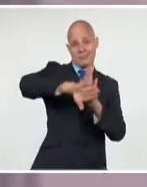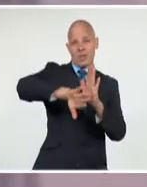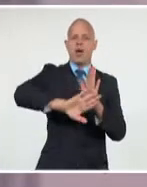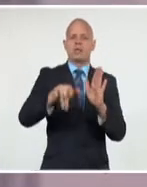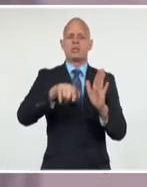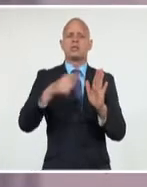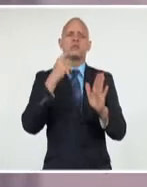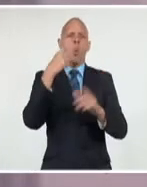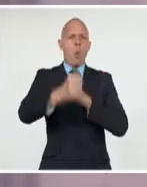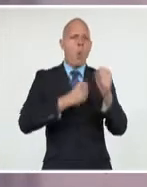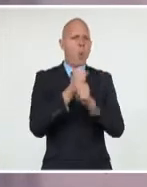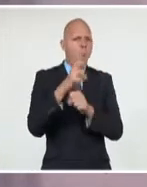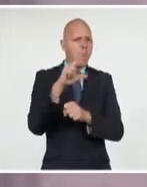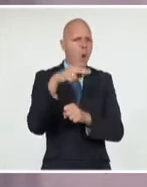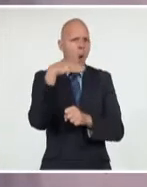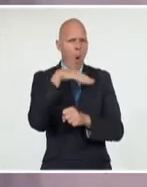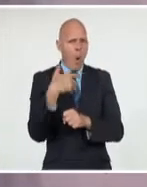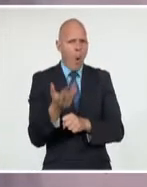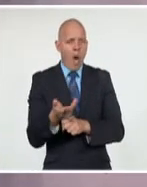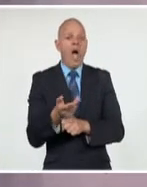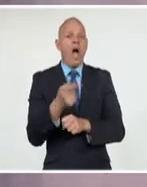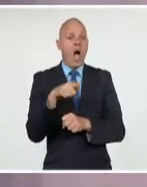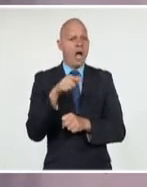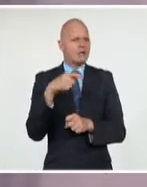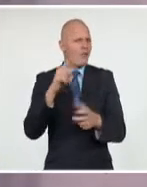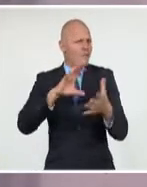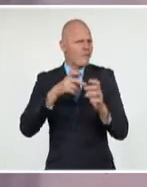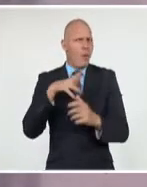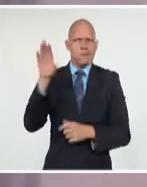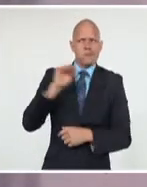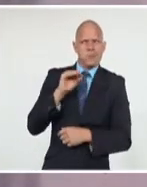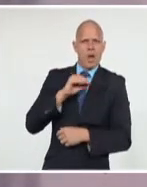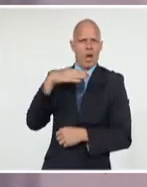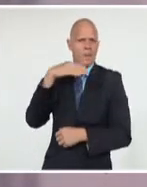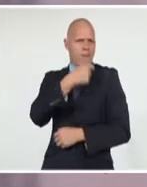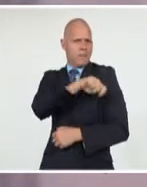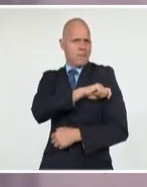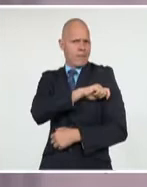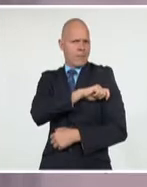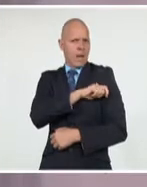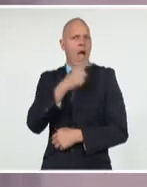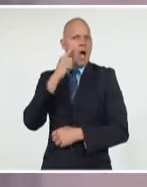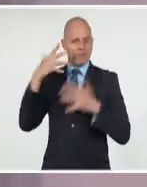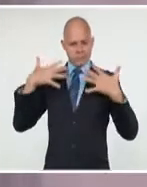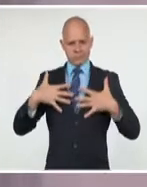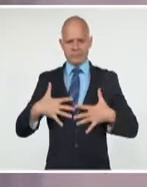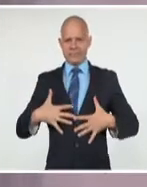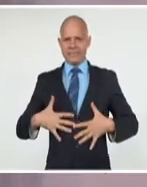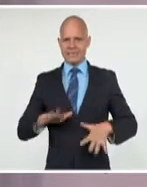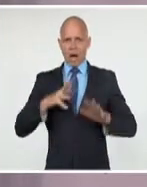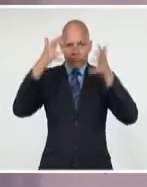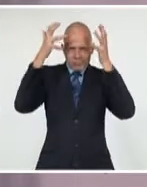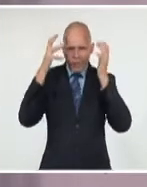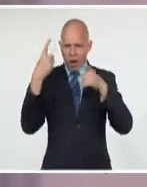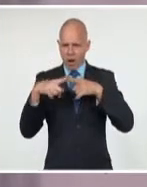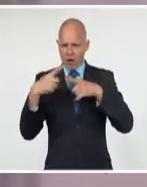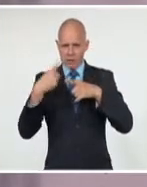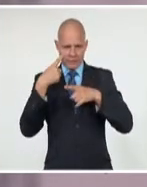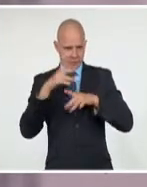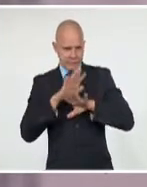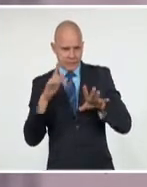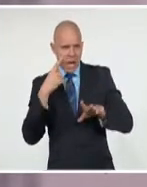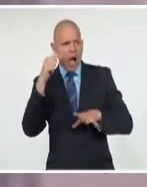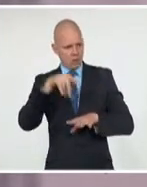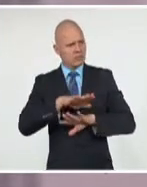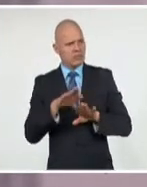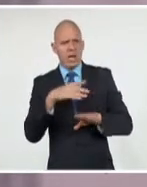una nueva tecnología procedente de España. Dos petos electrónicos con sus respectivas cabeceras y otros aditamentos ya